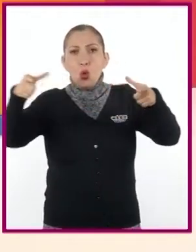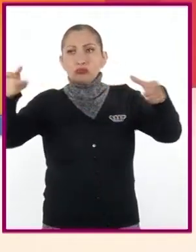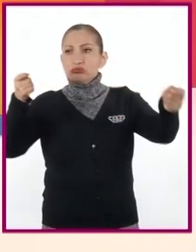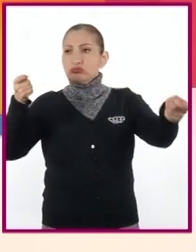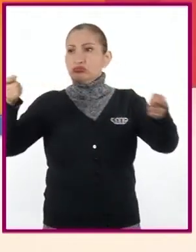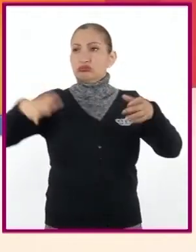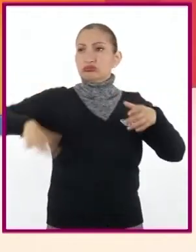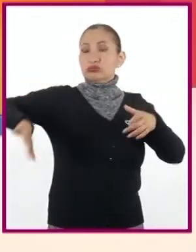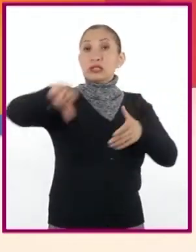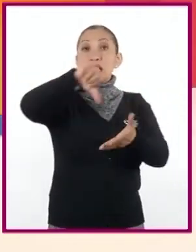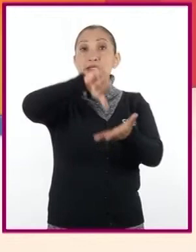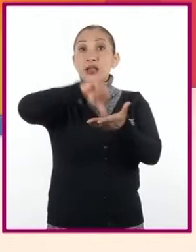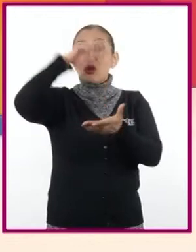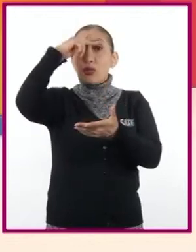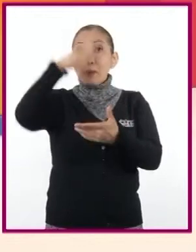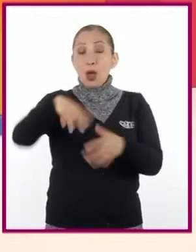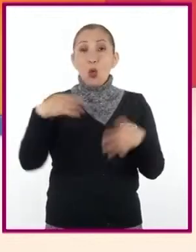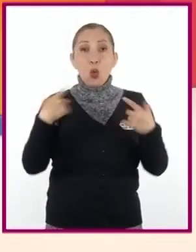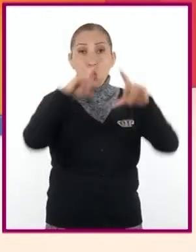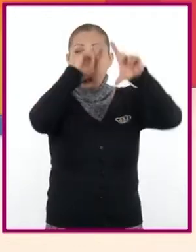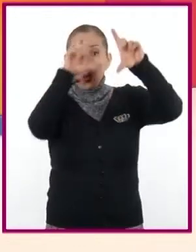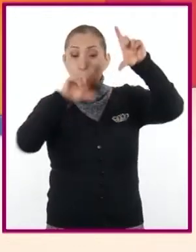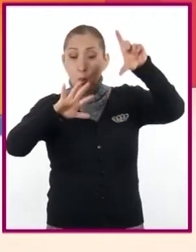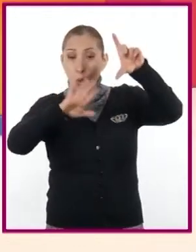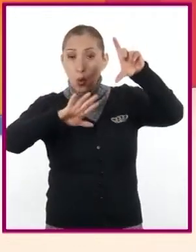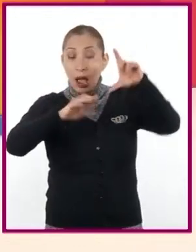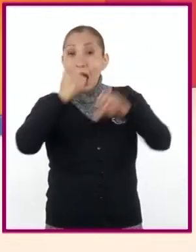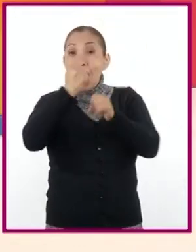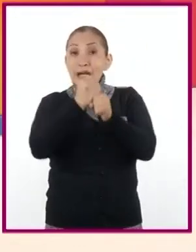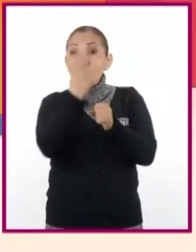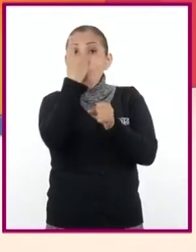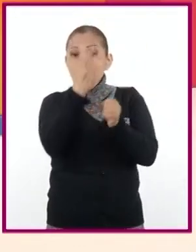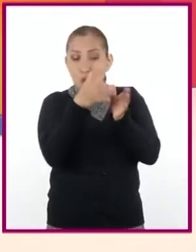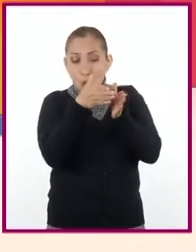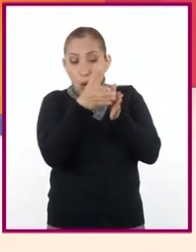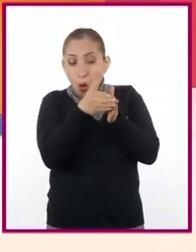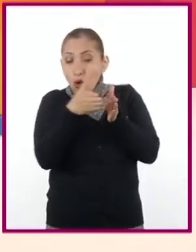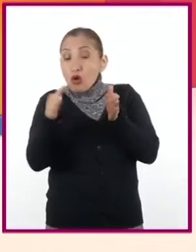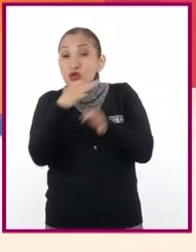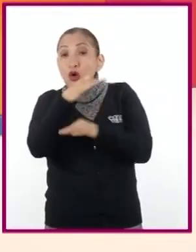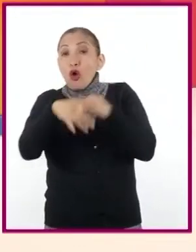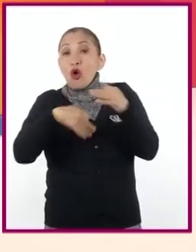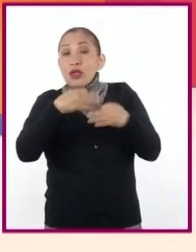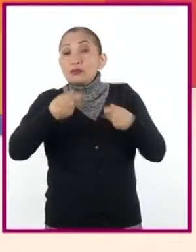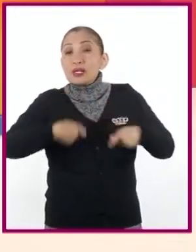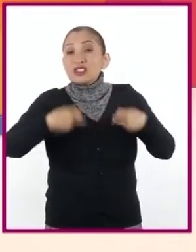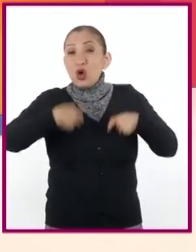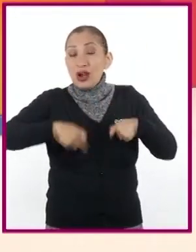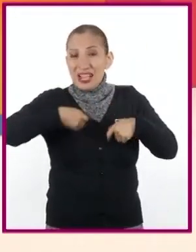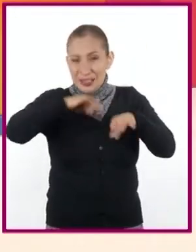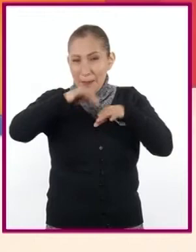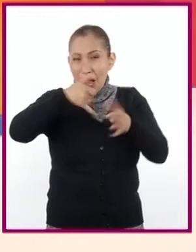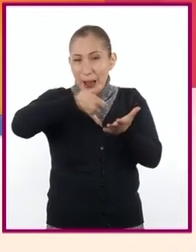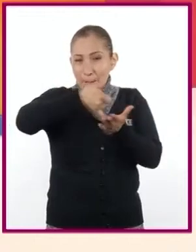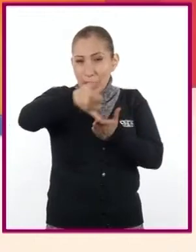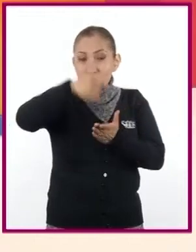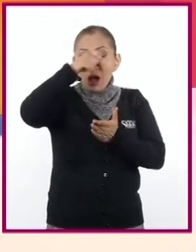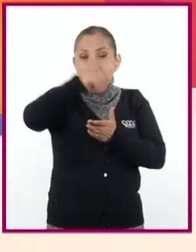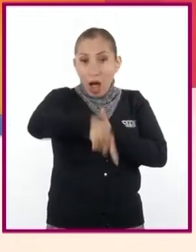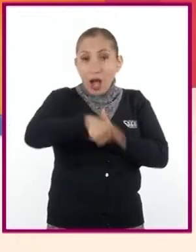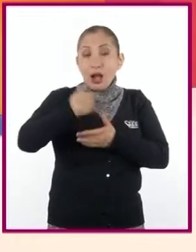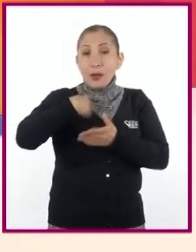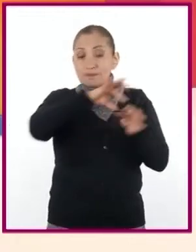dominante del centro de México. Para el año 1, casi todos los campesinos del valle habían sido